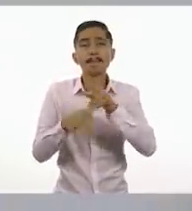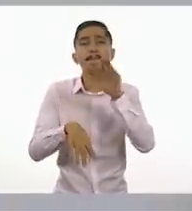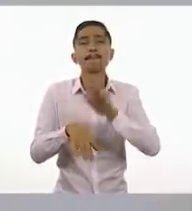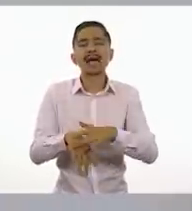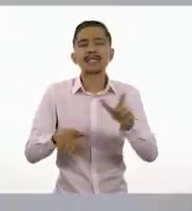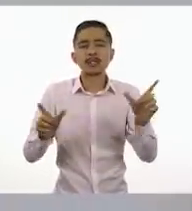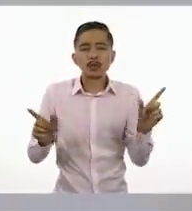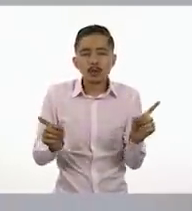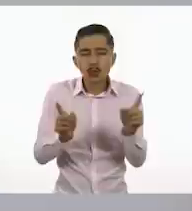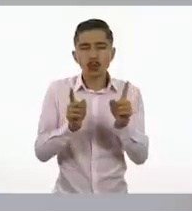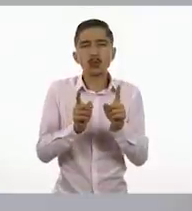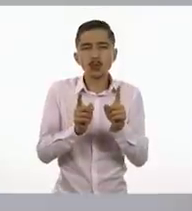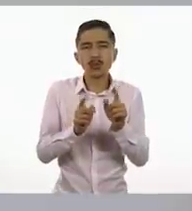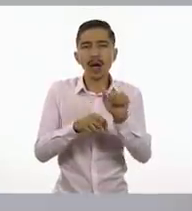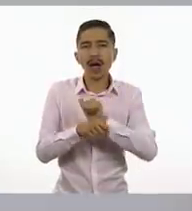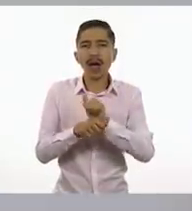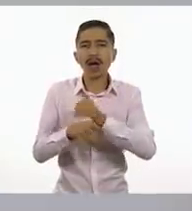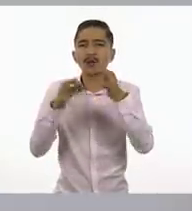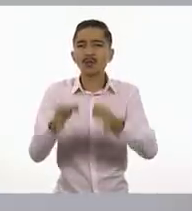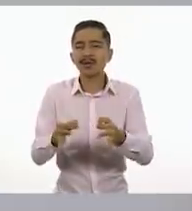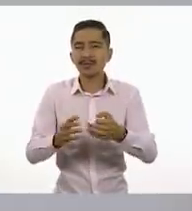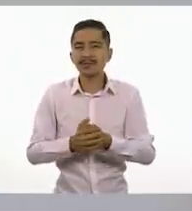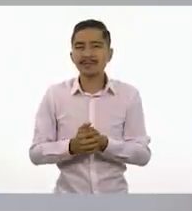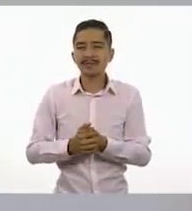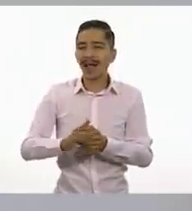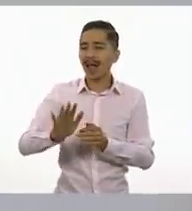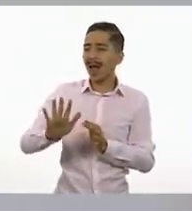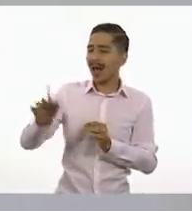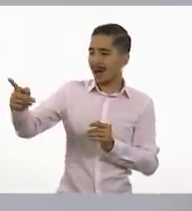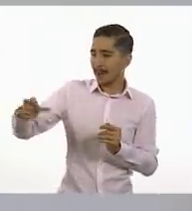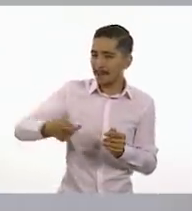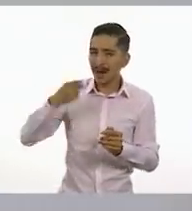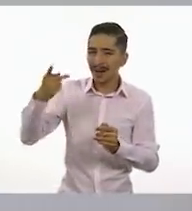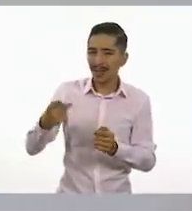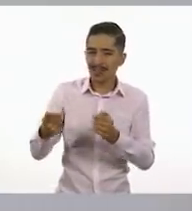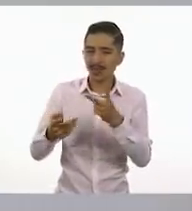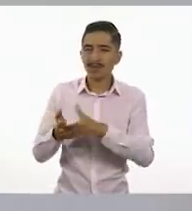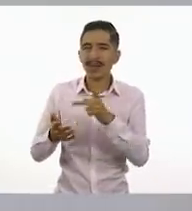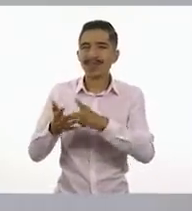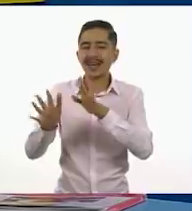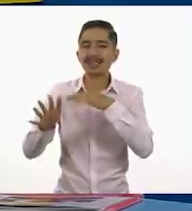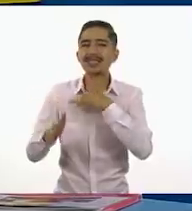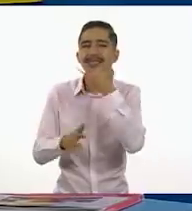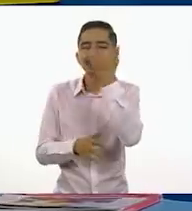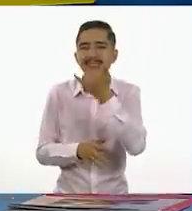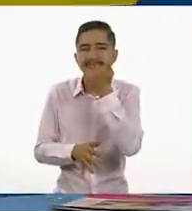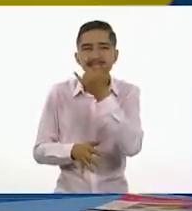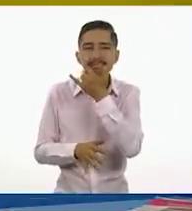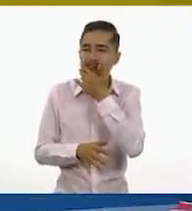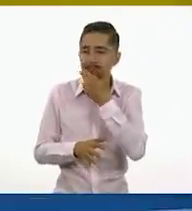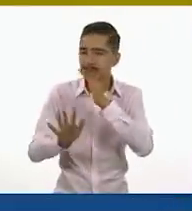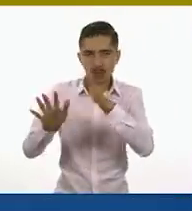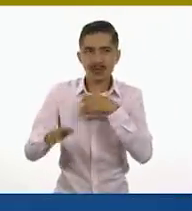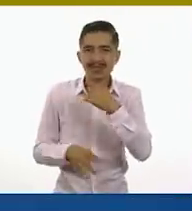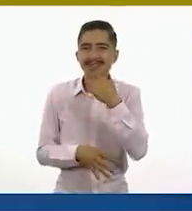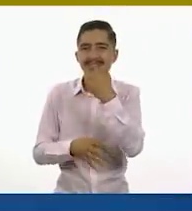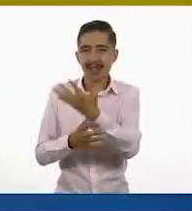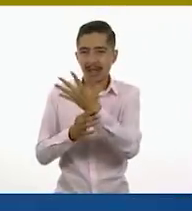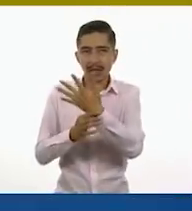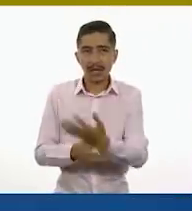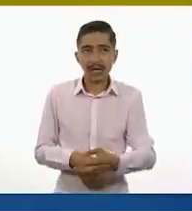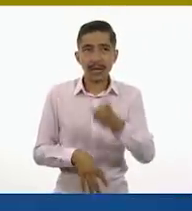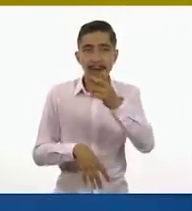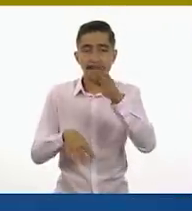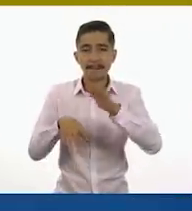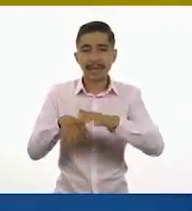que el auto original. Ah, es que como me preguntaste 2 veces pensé que había cometido un error, pero entonces sí estaba en lo correcto cuando señalé, esta es la